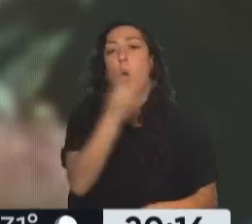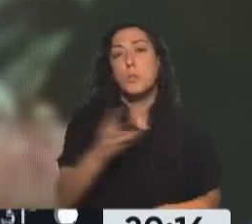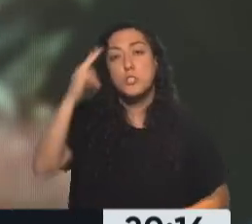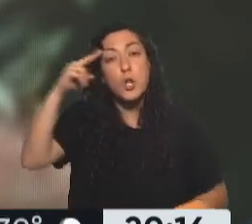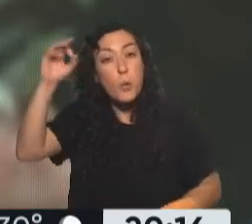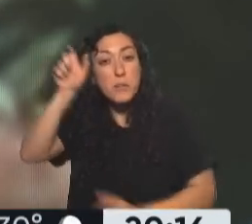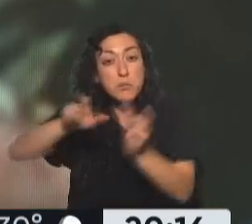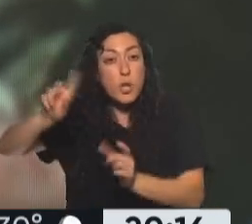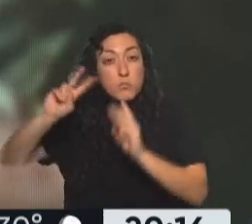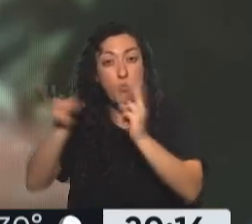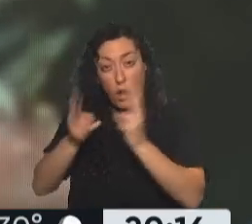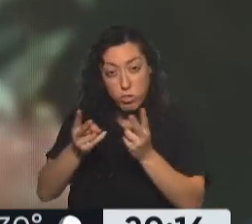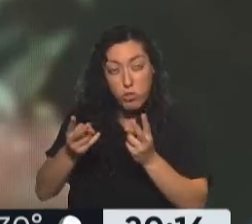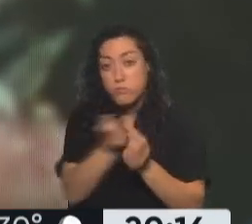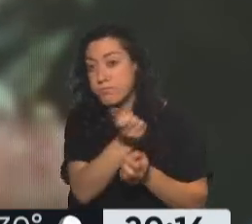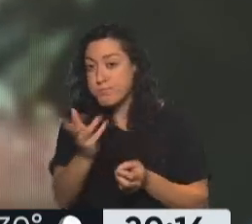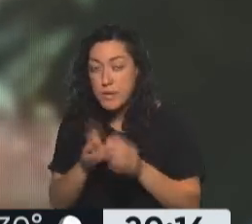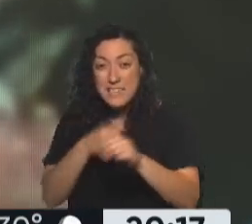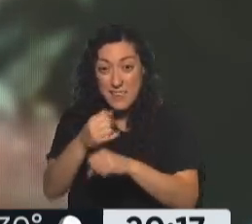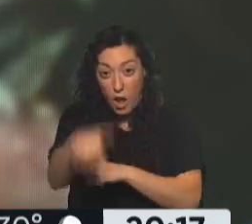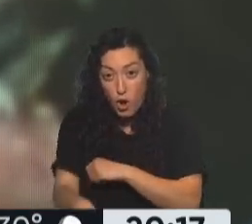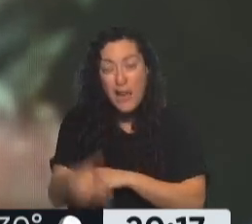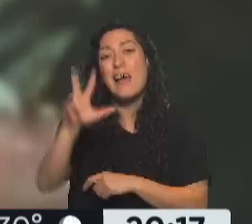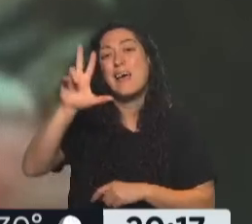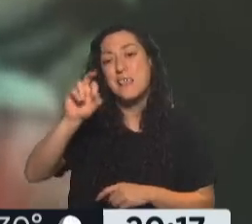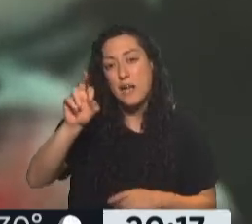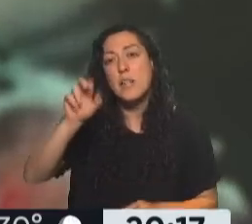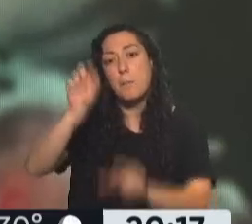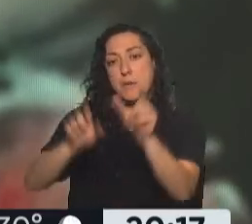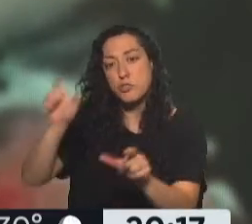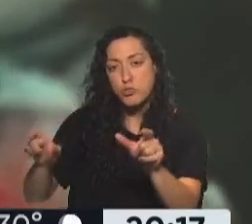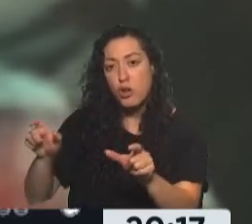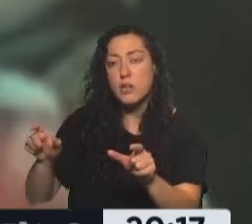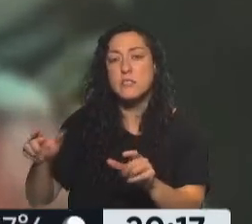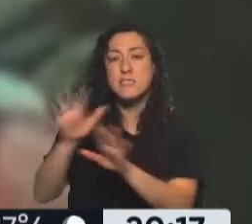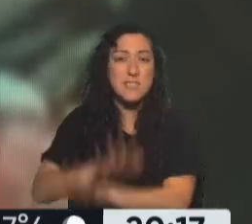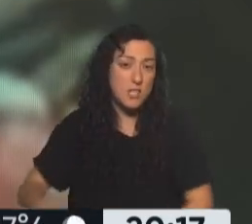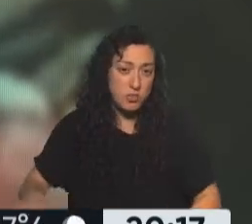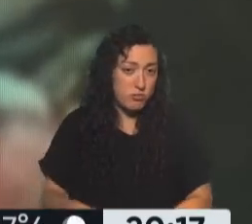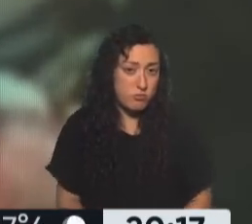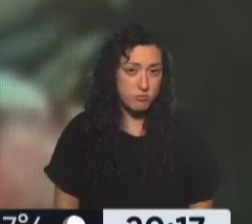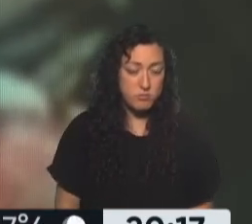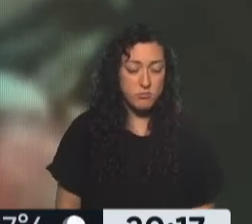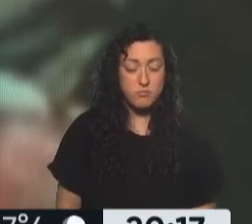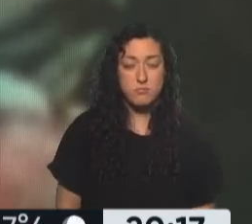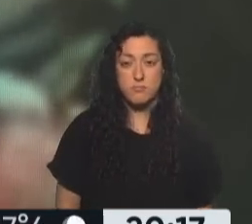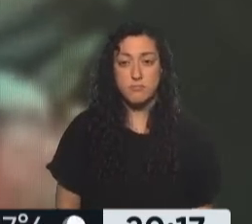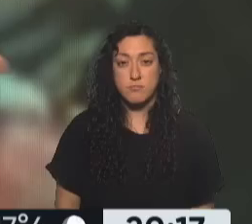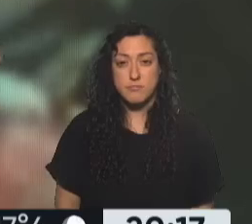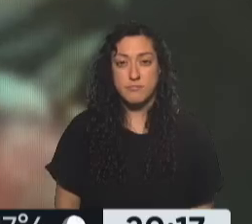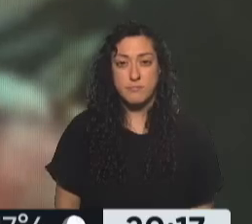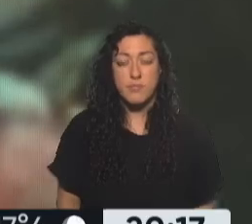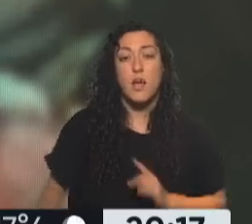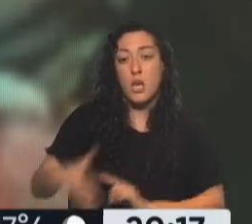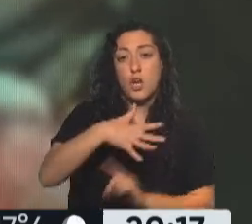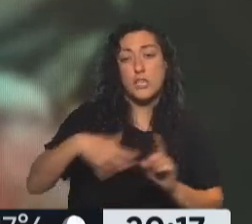490 muertos que se contabilizan hasta el momento, más de 30 al menos son nenes. Esto se viene dando en el contexto en el cual,